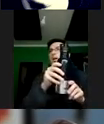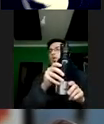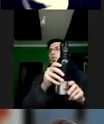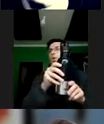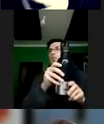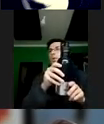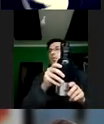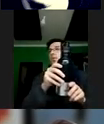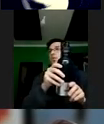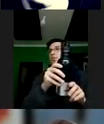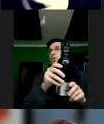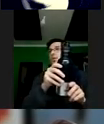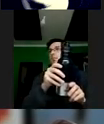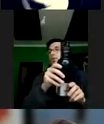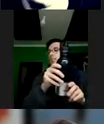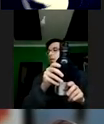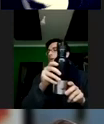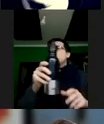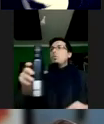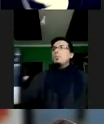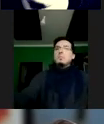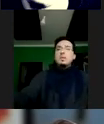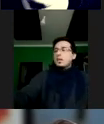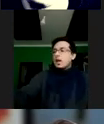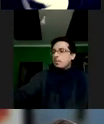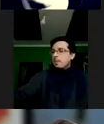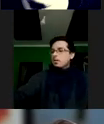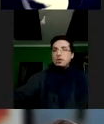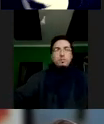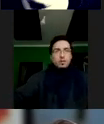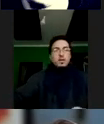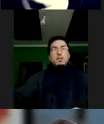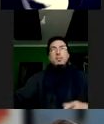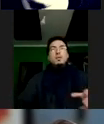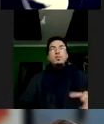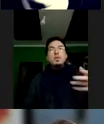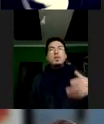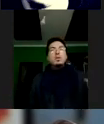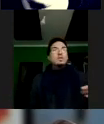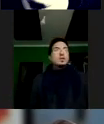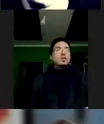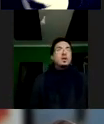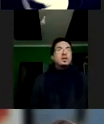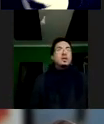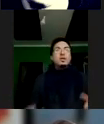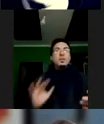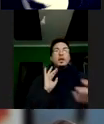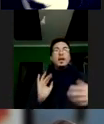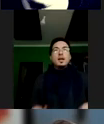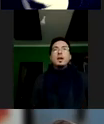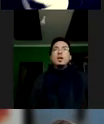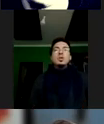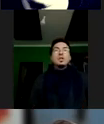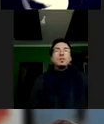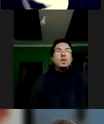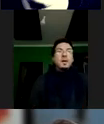lejana, como lo hace un plano de elevación, por ejemplo, no me lo permitiría. Entonces el plano de detalle permite justamente conocer esos detalles que de una manera